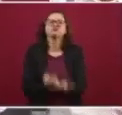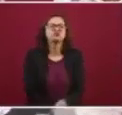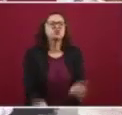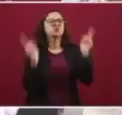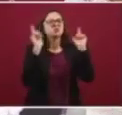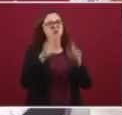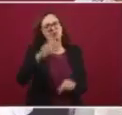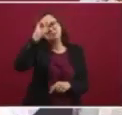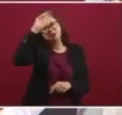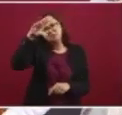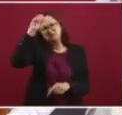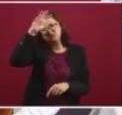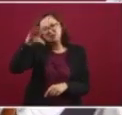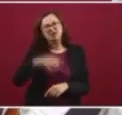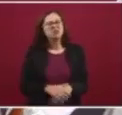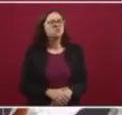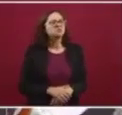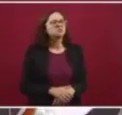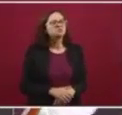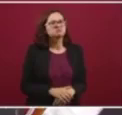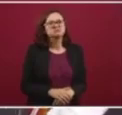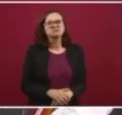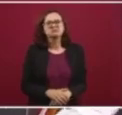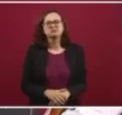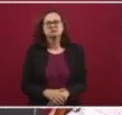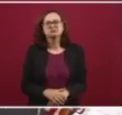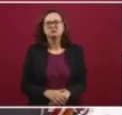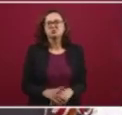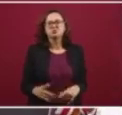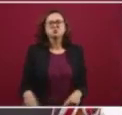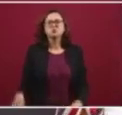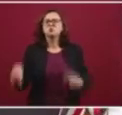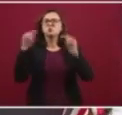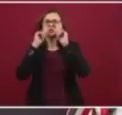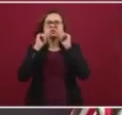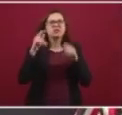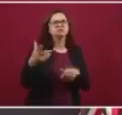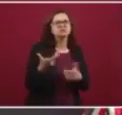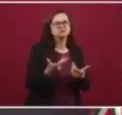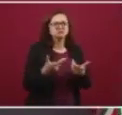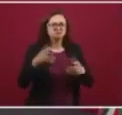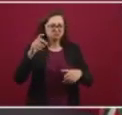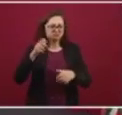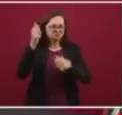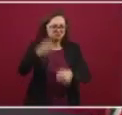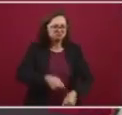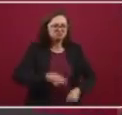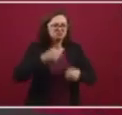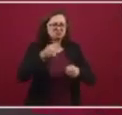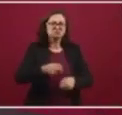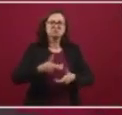minería. No le hace que sea a cielo abierto, no le hace que